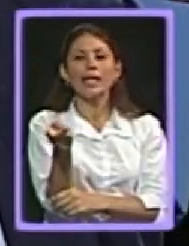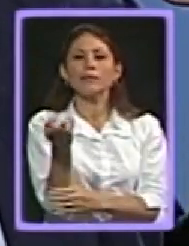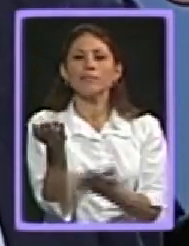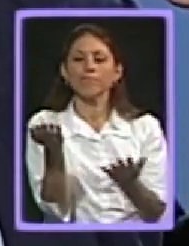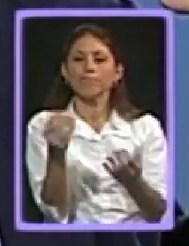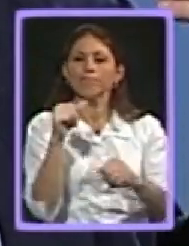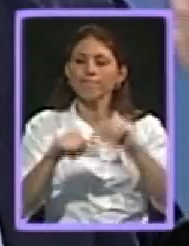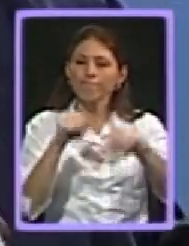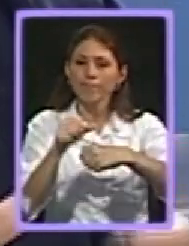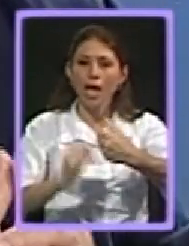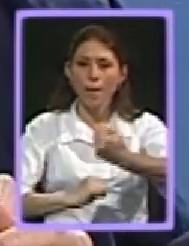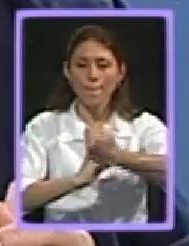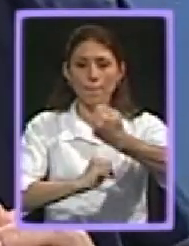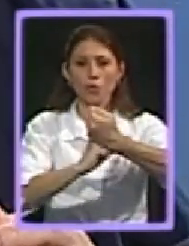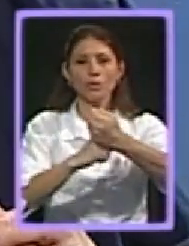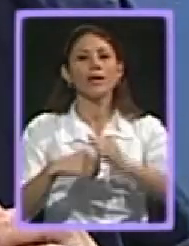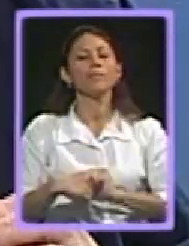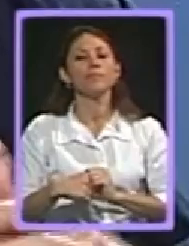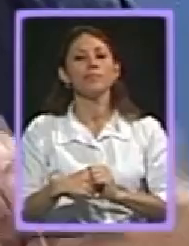apoya.